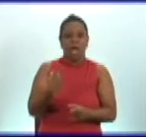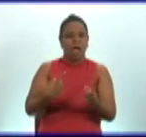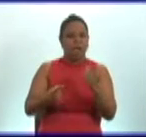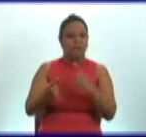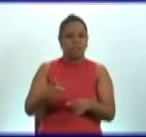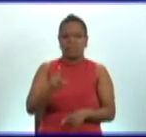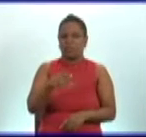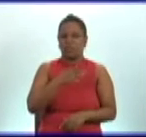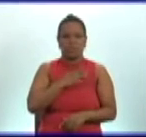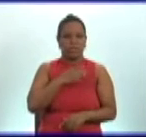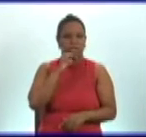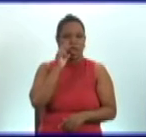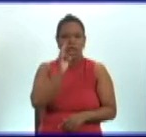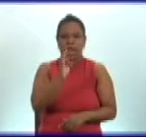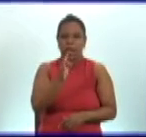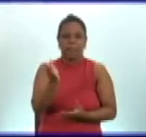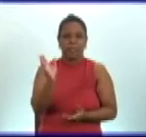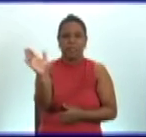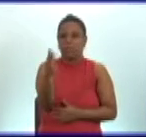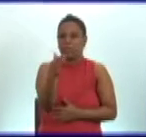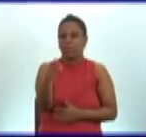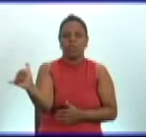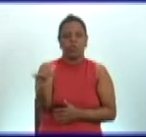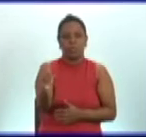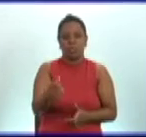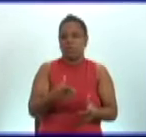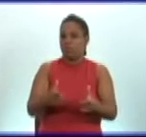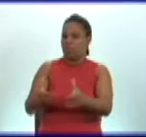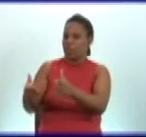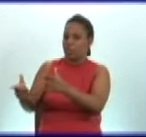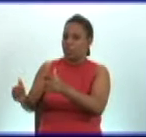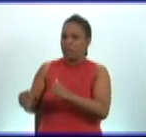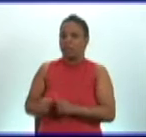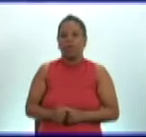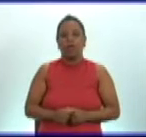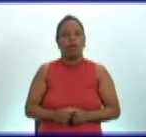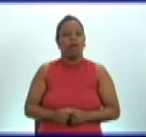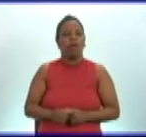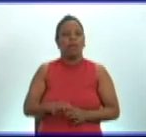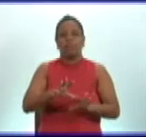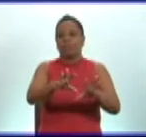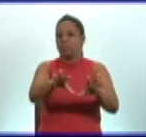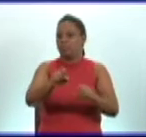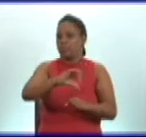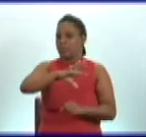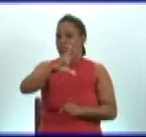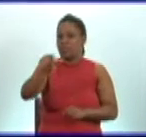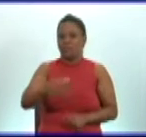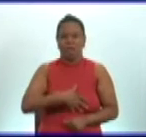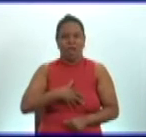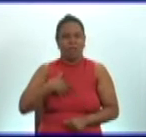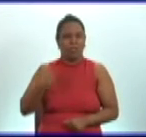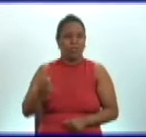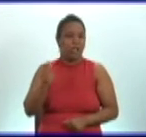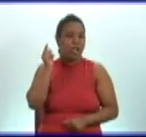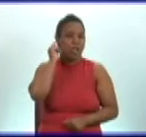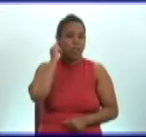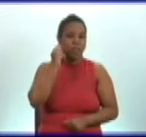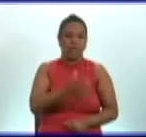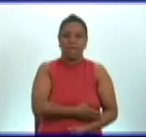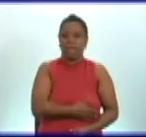eran masacrados. Eran incluso saqueadas todas sus riquezas, todas sus posiciones y además maltratados, y las mujeres incluso